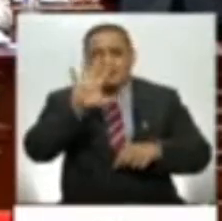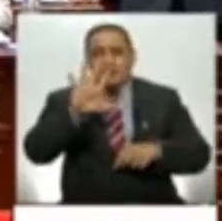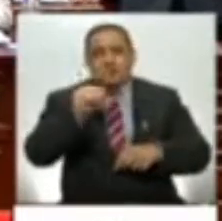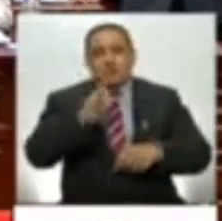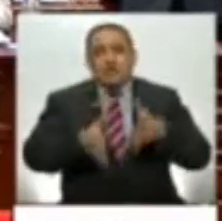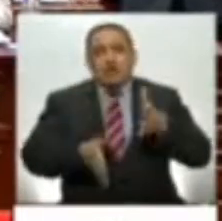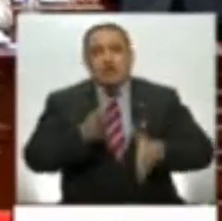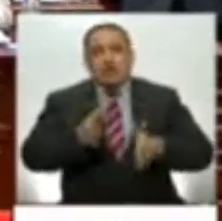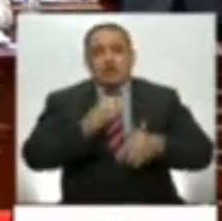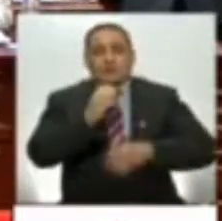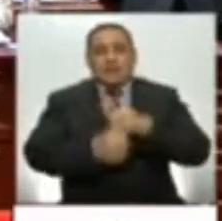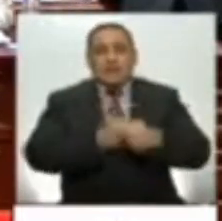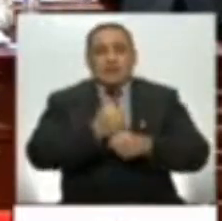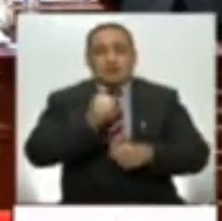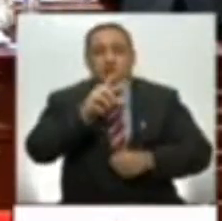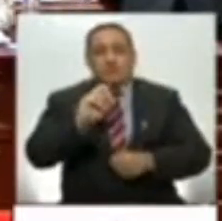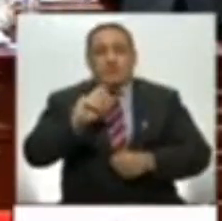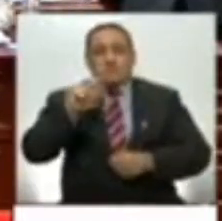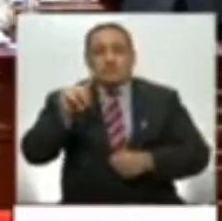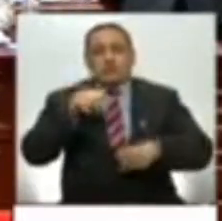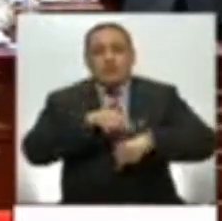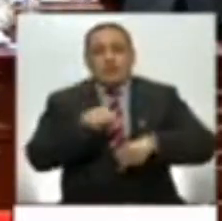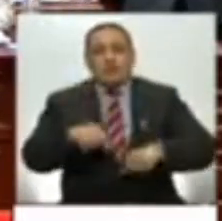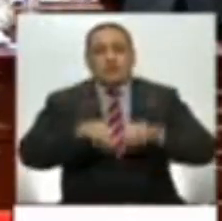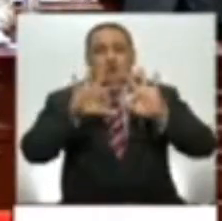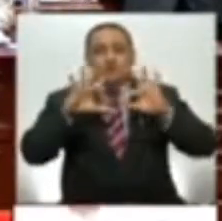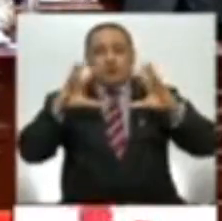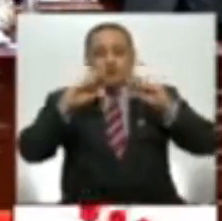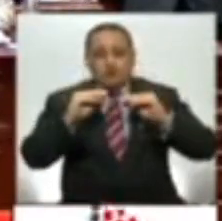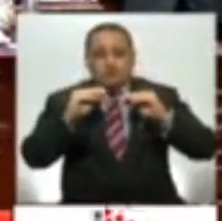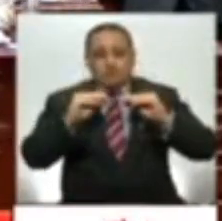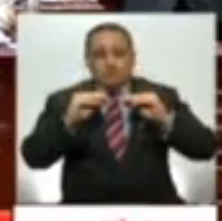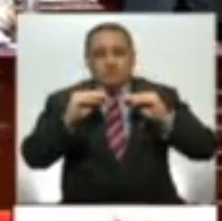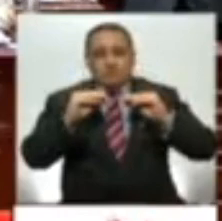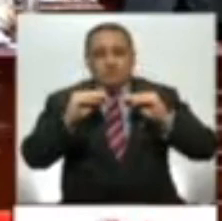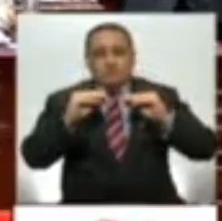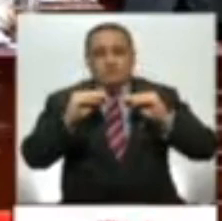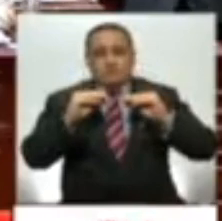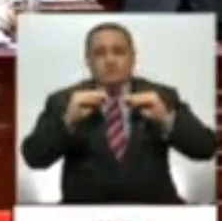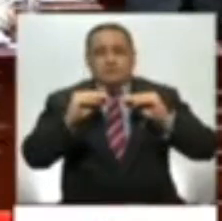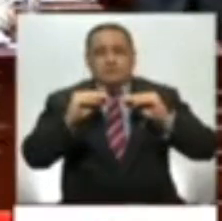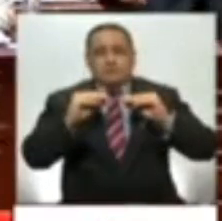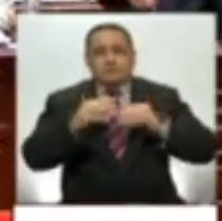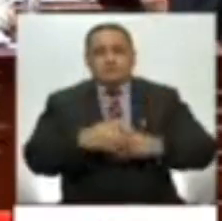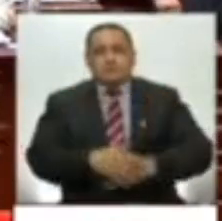25 de julio del 2021 a las 8 horas.